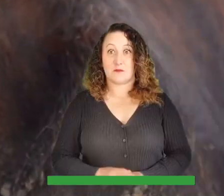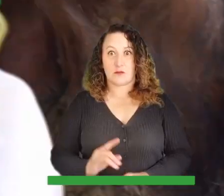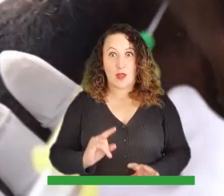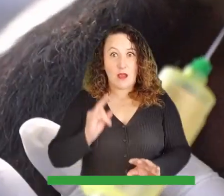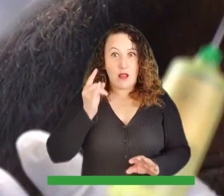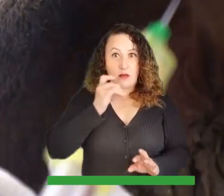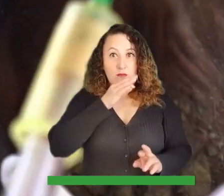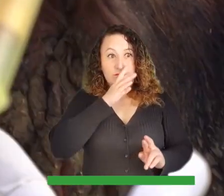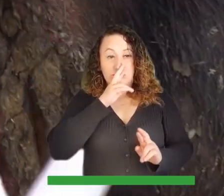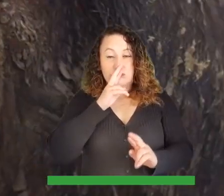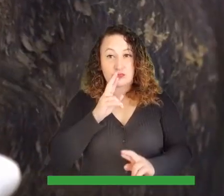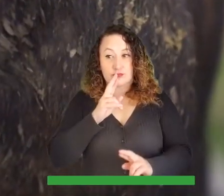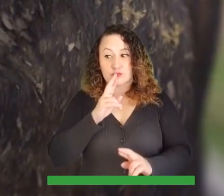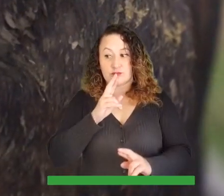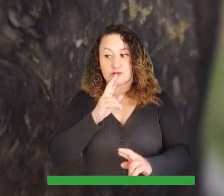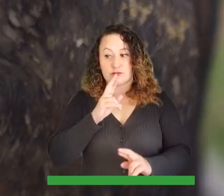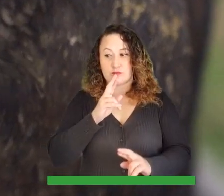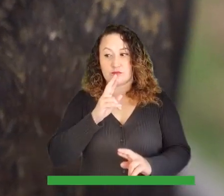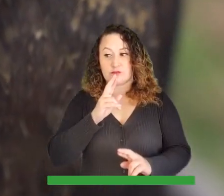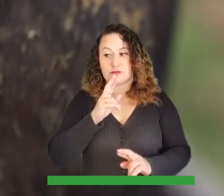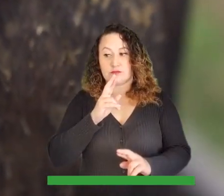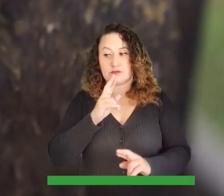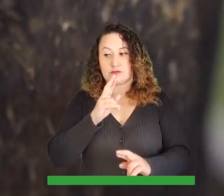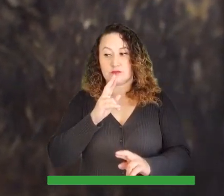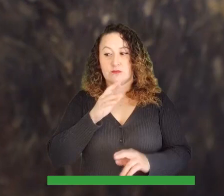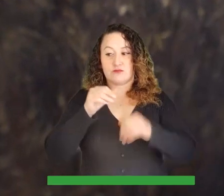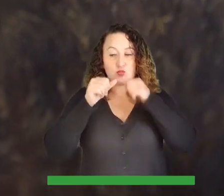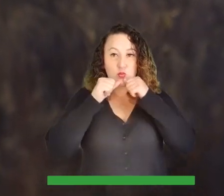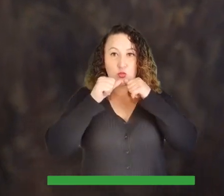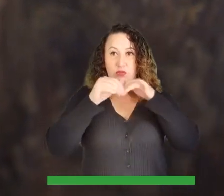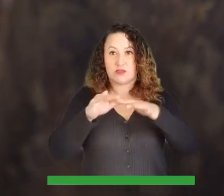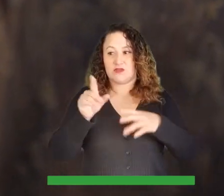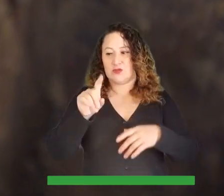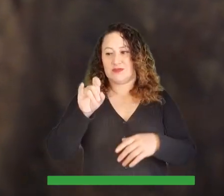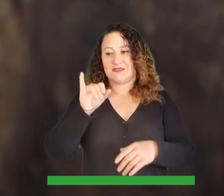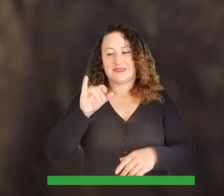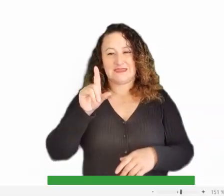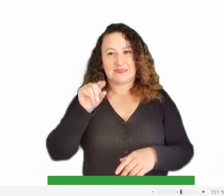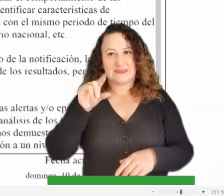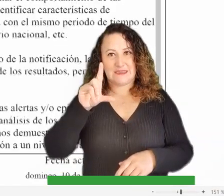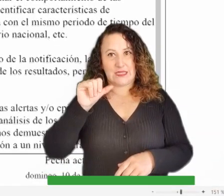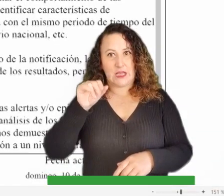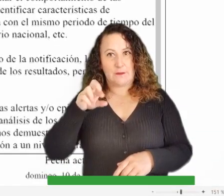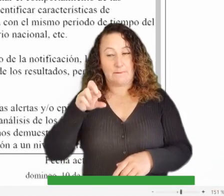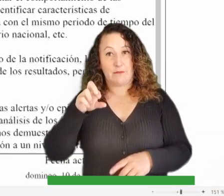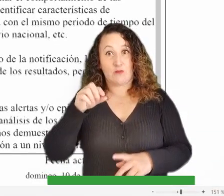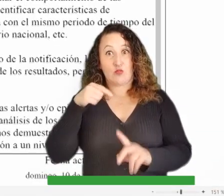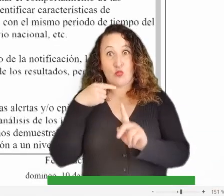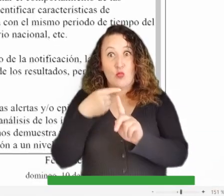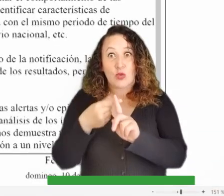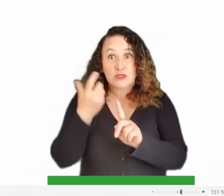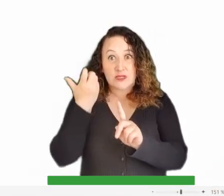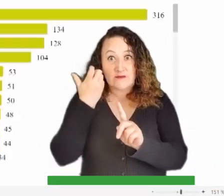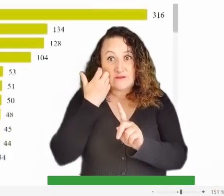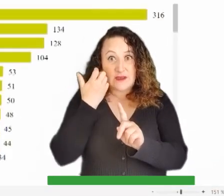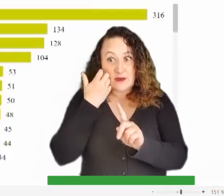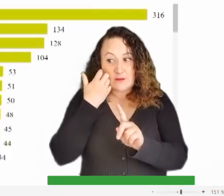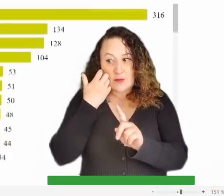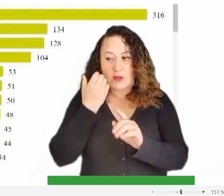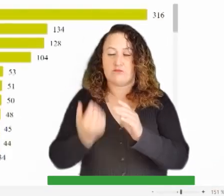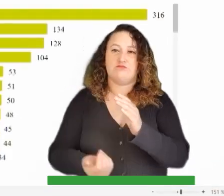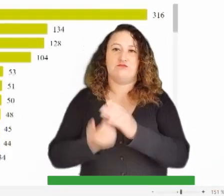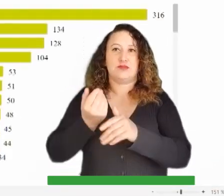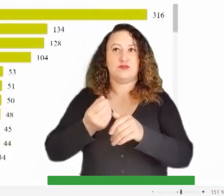En caso de que el resultado, previa publicación en el SISLAB, sea positivo, se actualiza